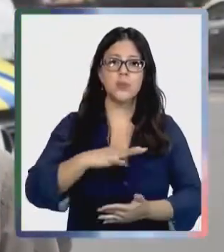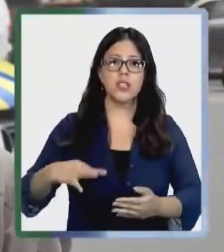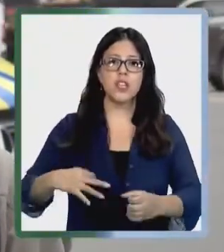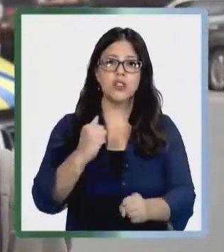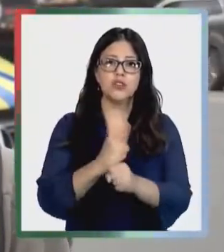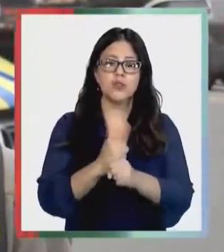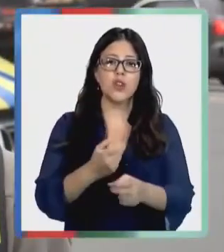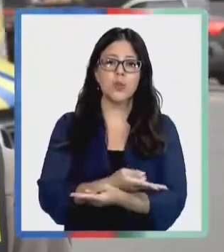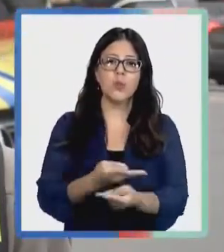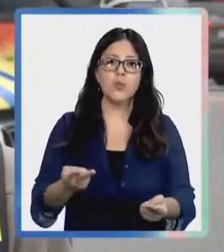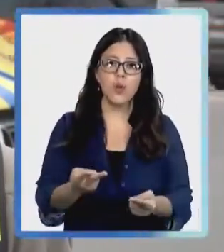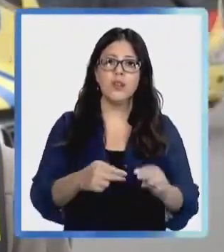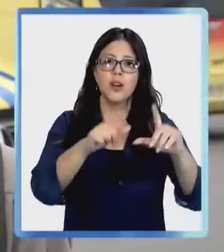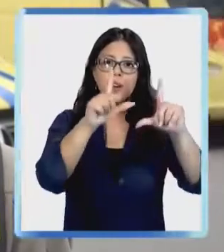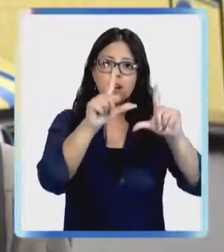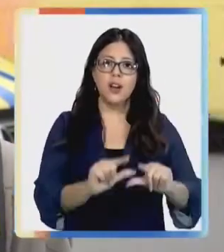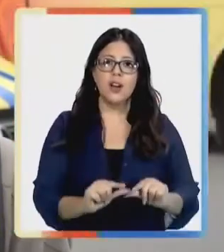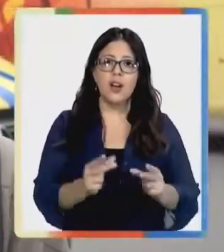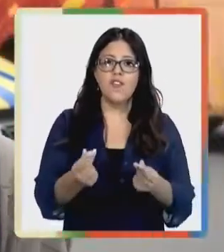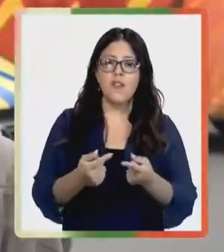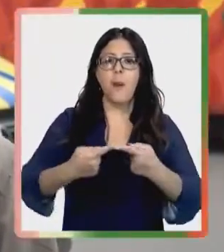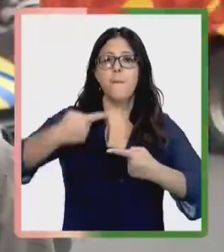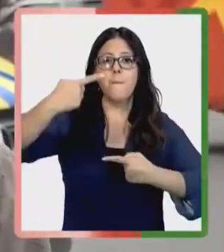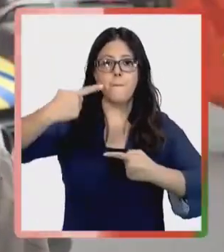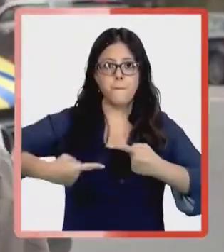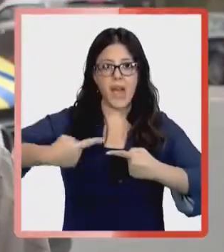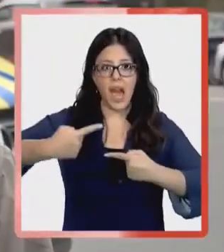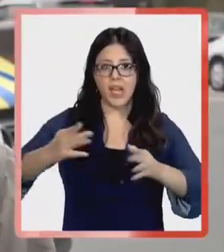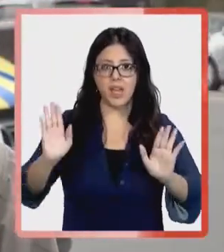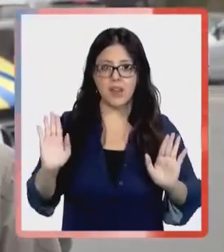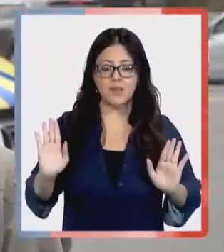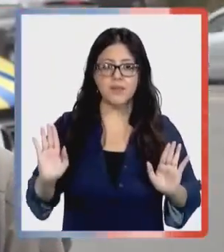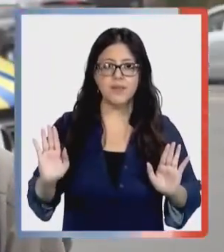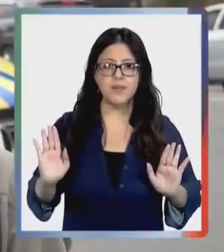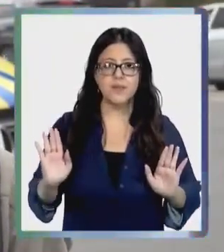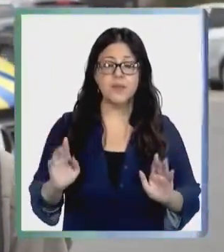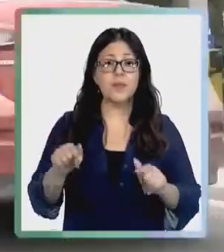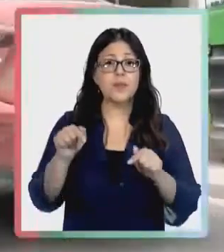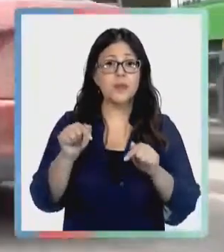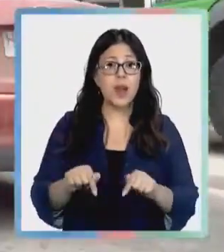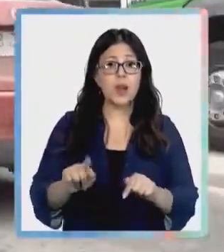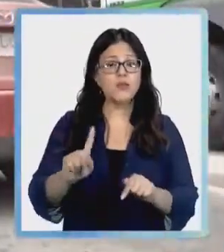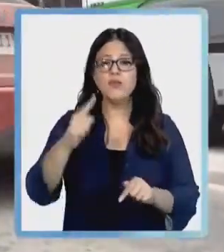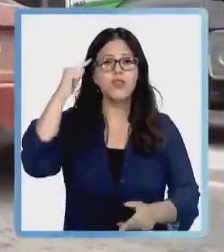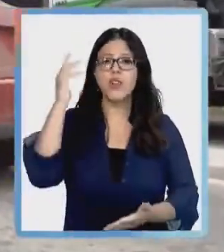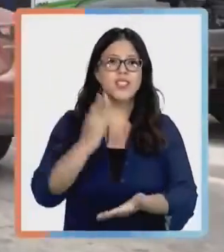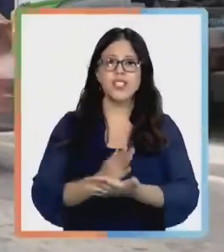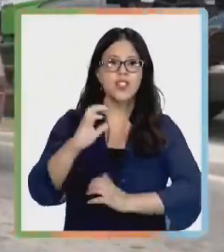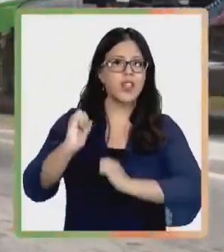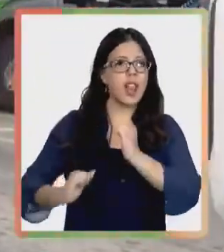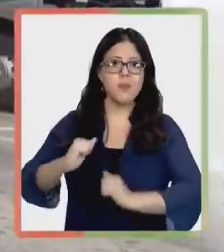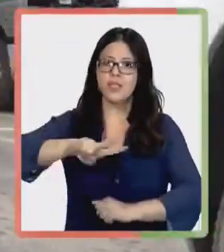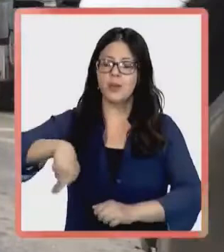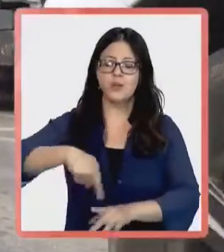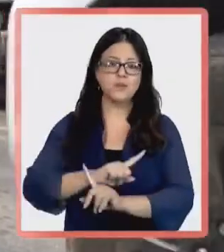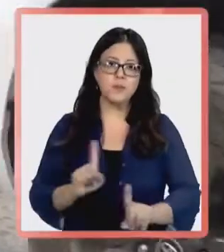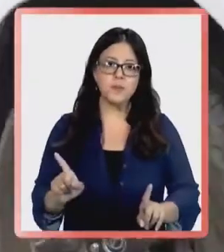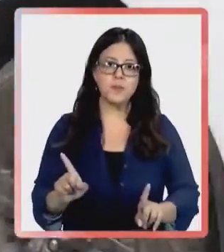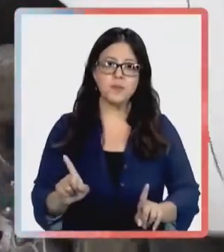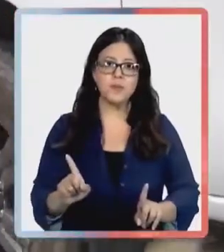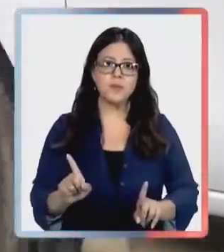tipo de peaje o cosas por el estilo. No es una decisión de la concesionaria. Autos y camionetas tienen que